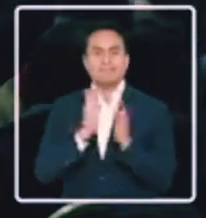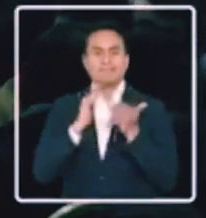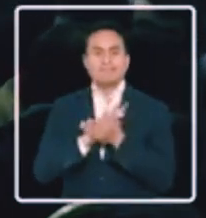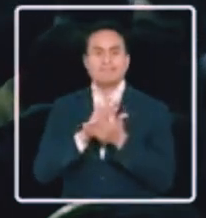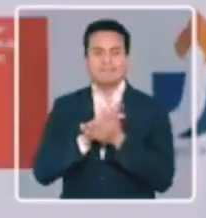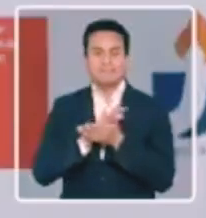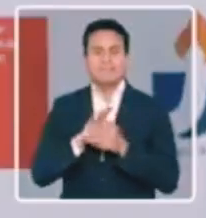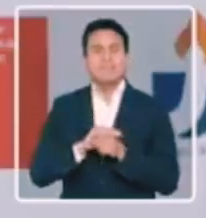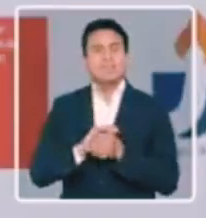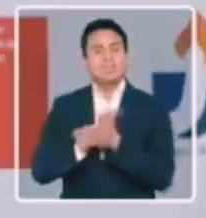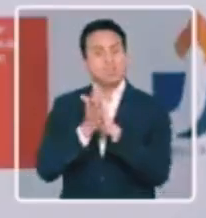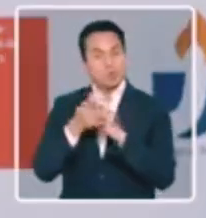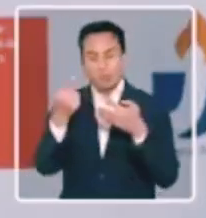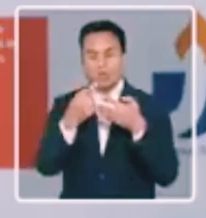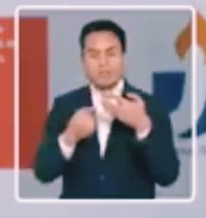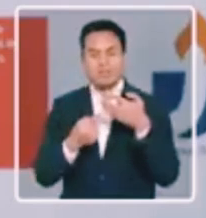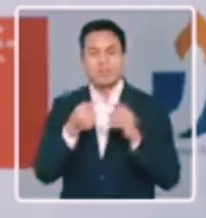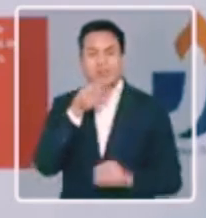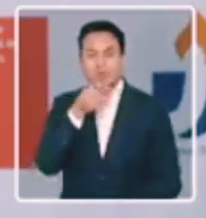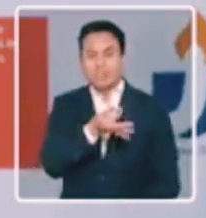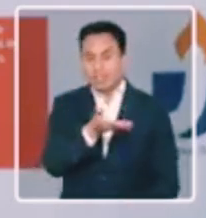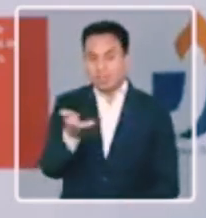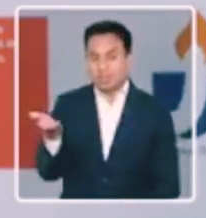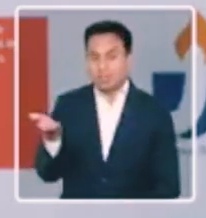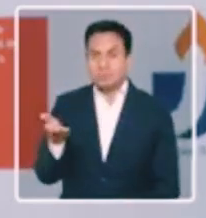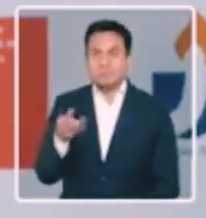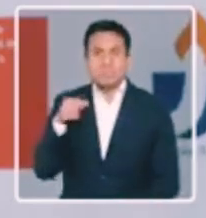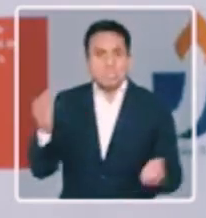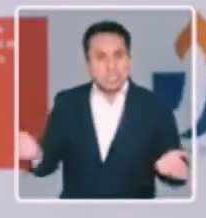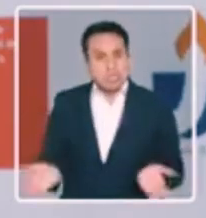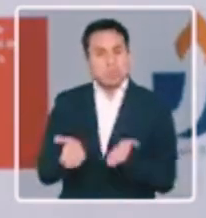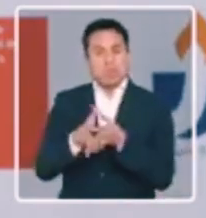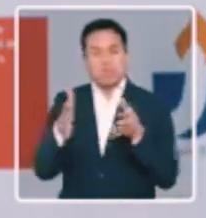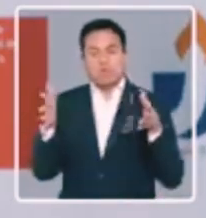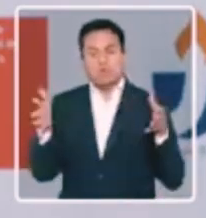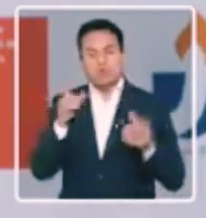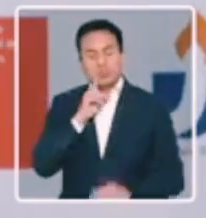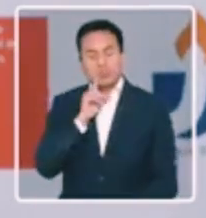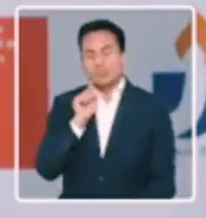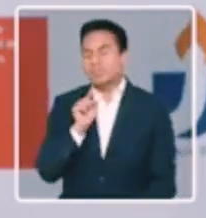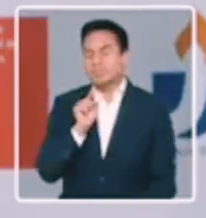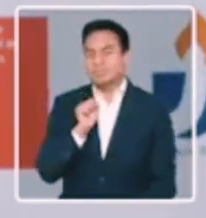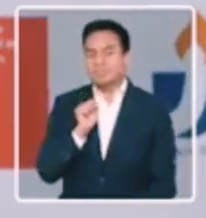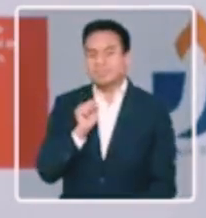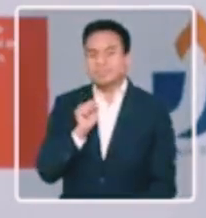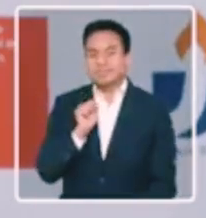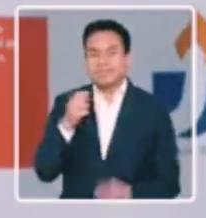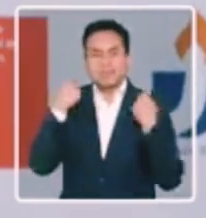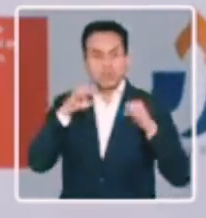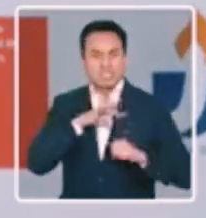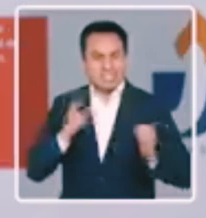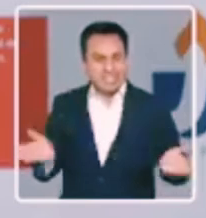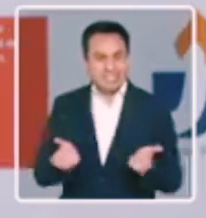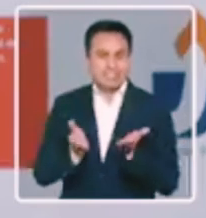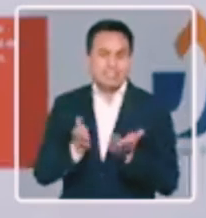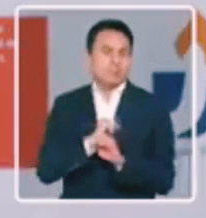2036 todo esto que les estoy contando y y el gran impulso que que ha tenido el deporte en Chile